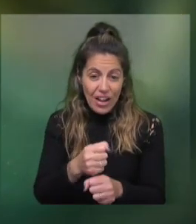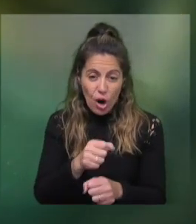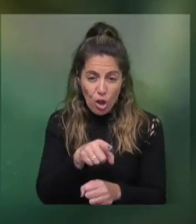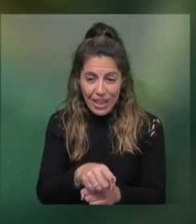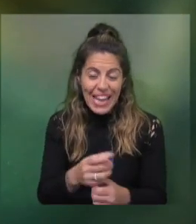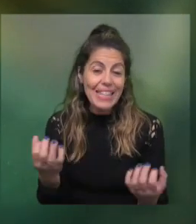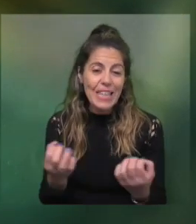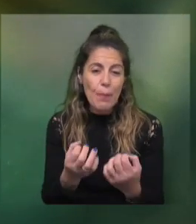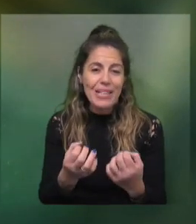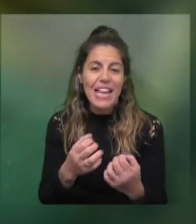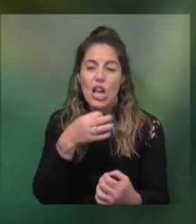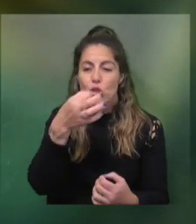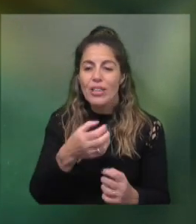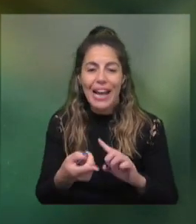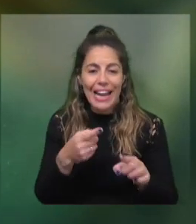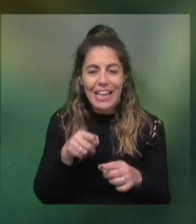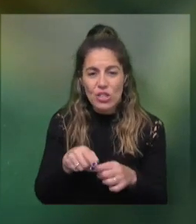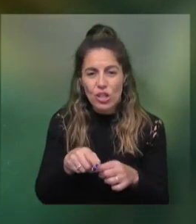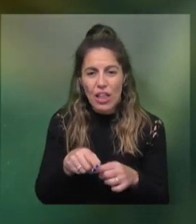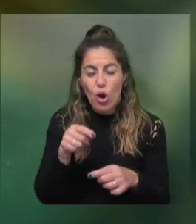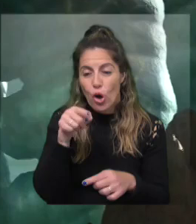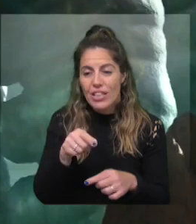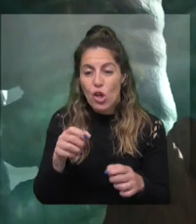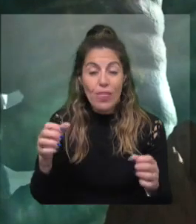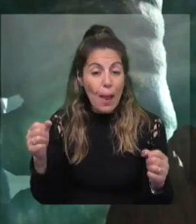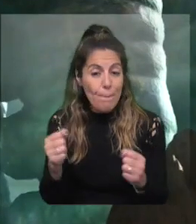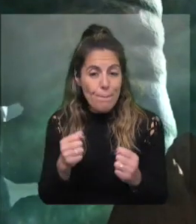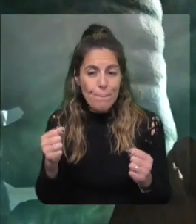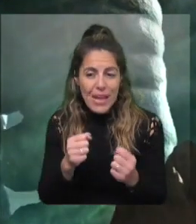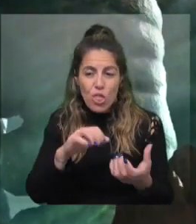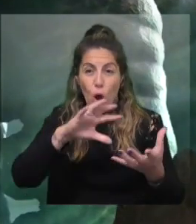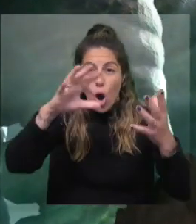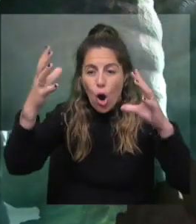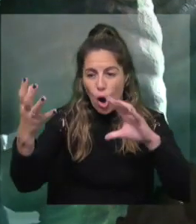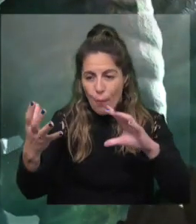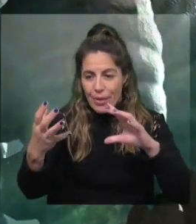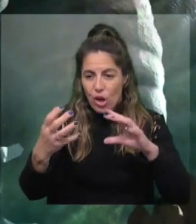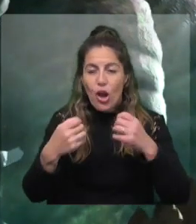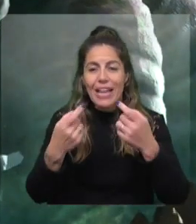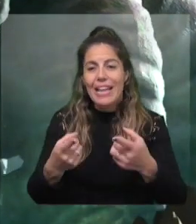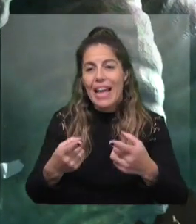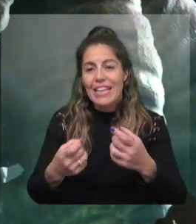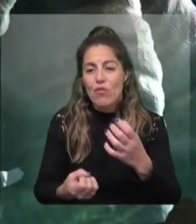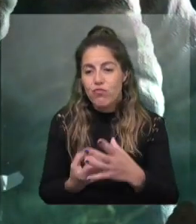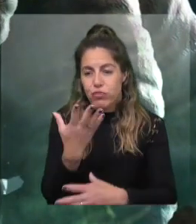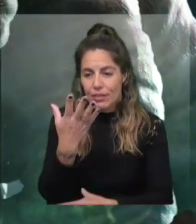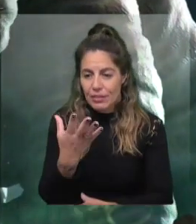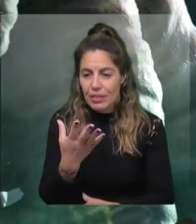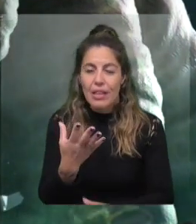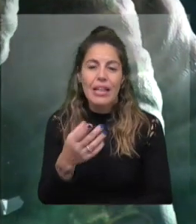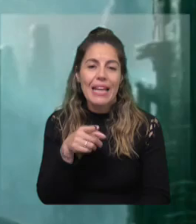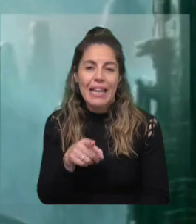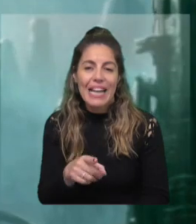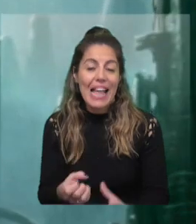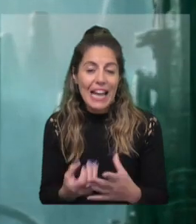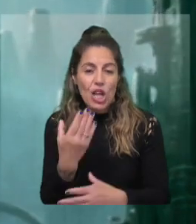sus relatos relacionados con el mito de Cthulhu, donde el terror cósmico, ese del que abreva Alien, florece. Lovecraft